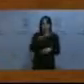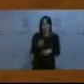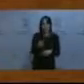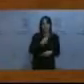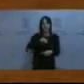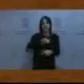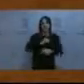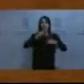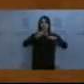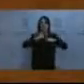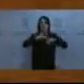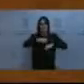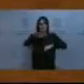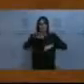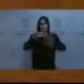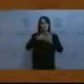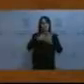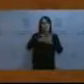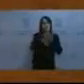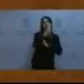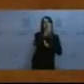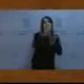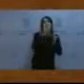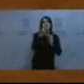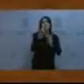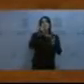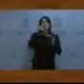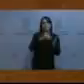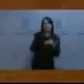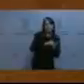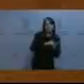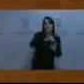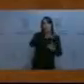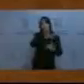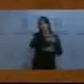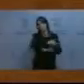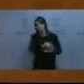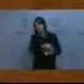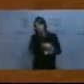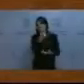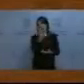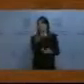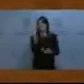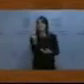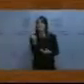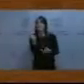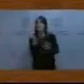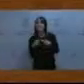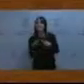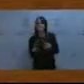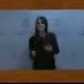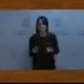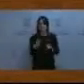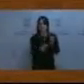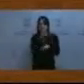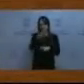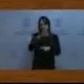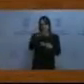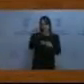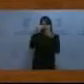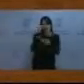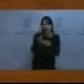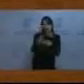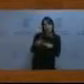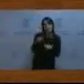21.000 millones de pesetas. Algunos todavía pensamos en aquella cantidad, ¿no? Están tramitando un proyecto de ley para convertir a